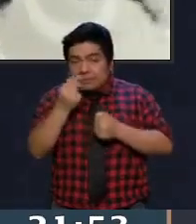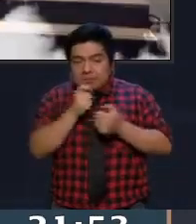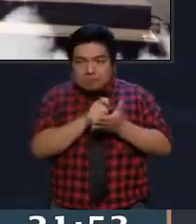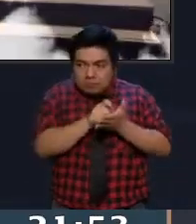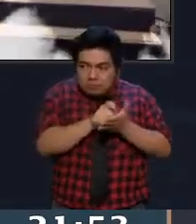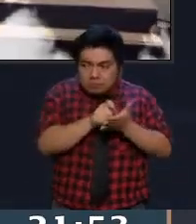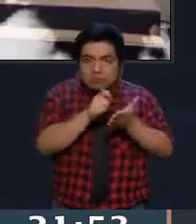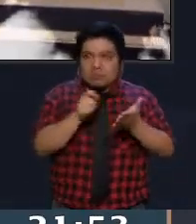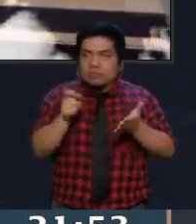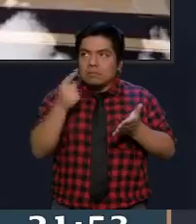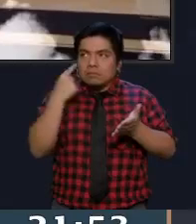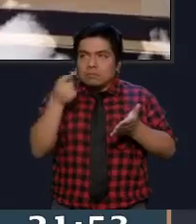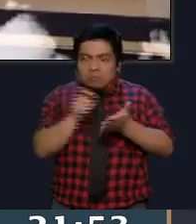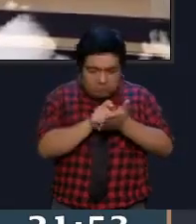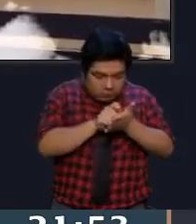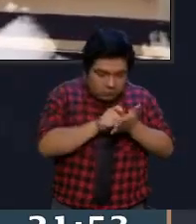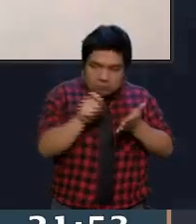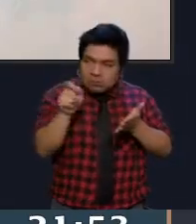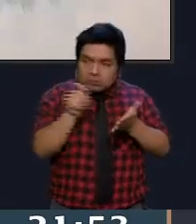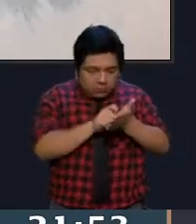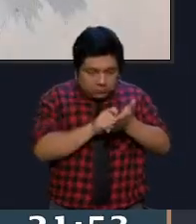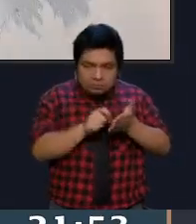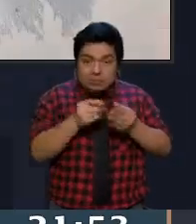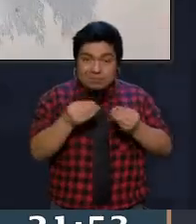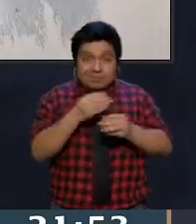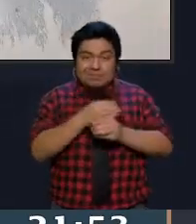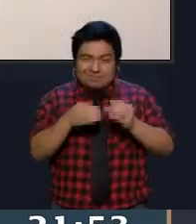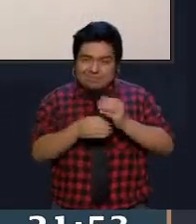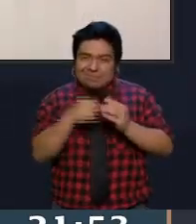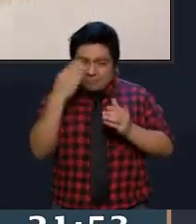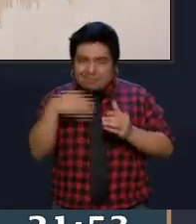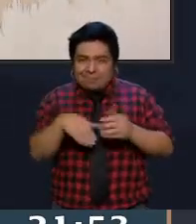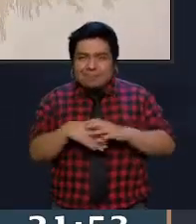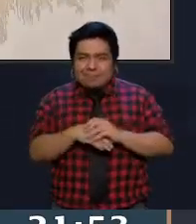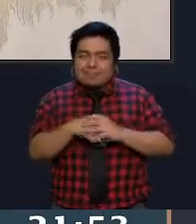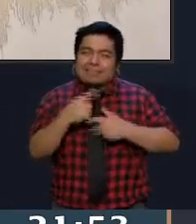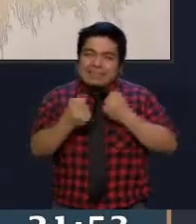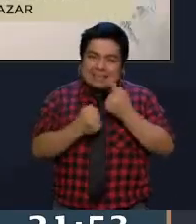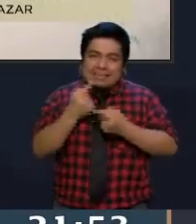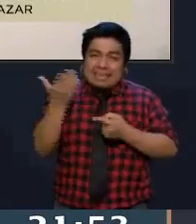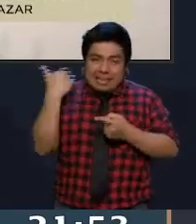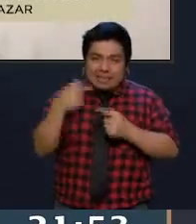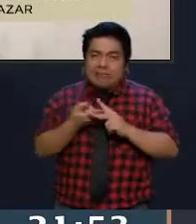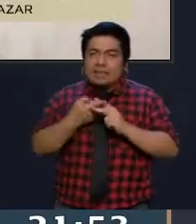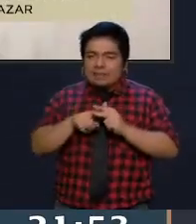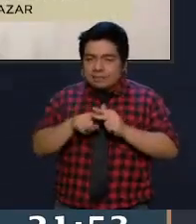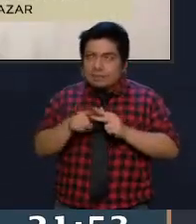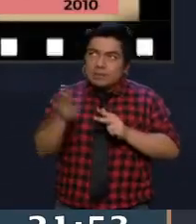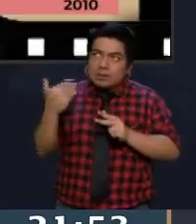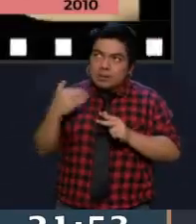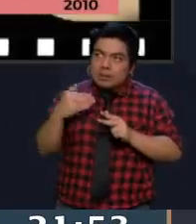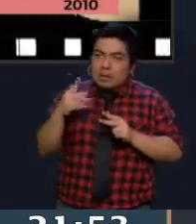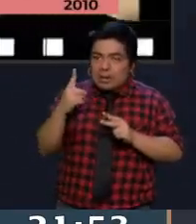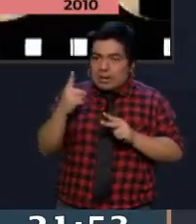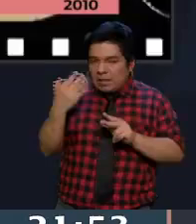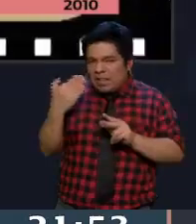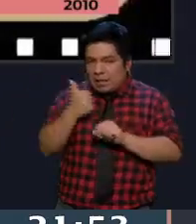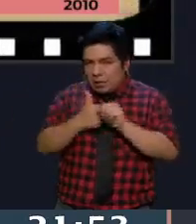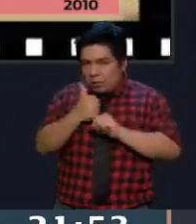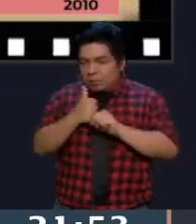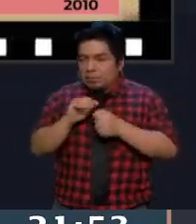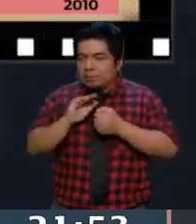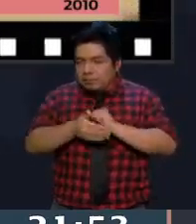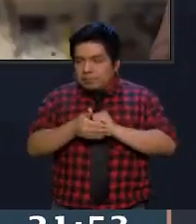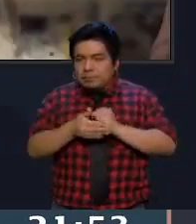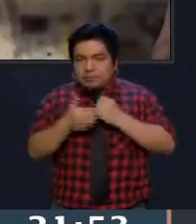y ponerte a tomar apuntes porque se te van, ¿no? En aquella primera temporada que terminó a finales del año pasado,